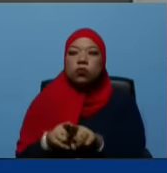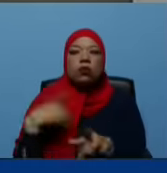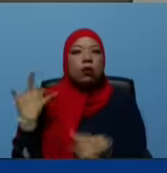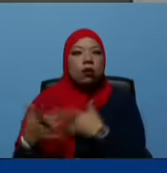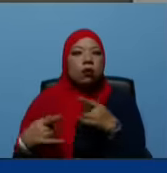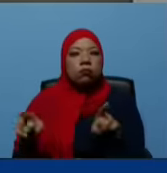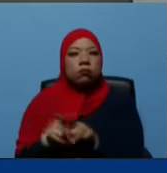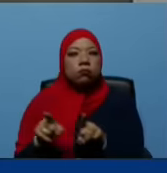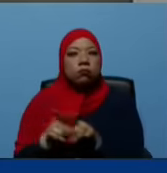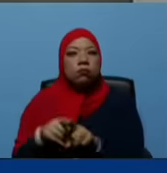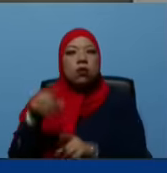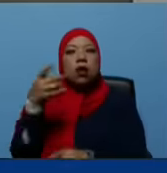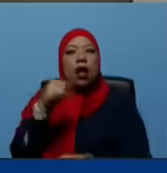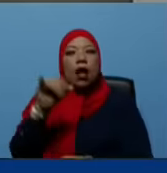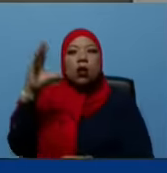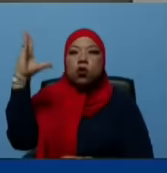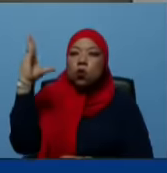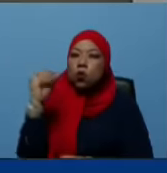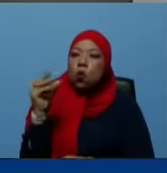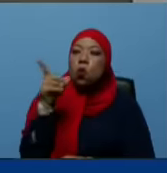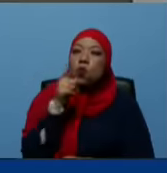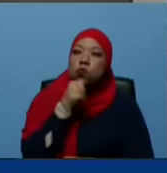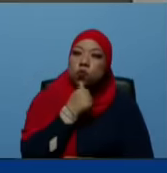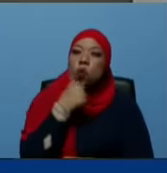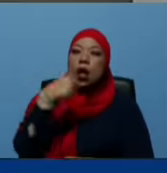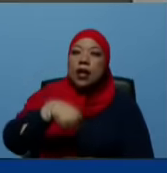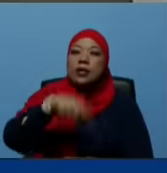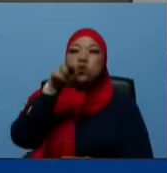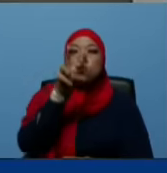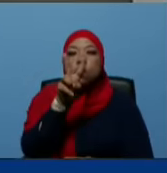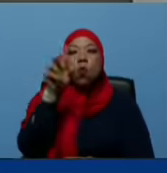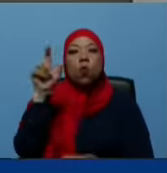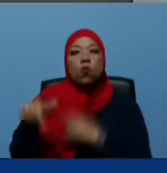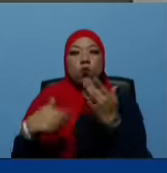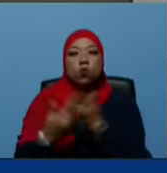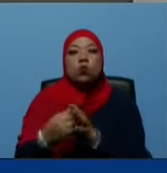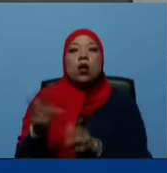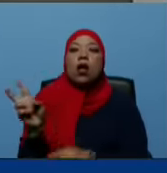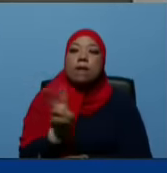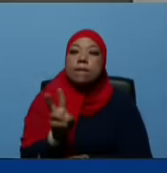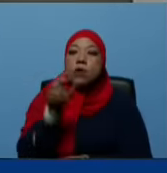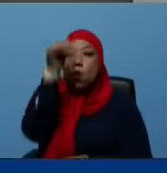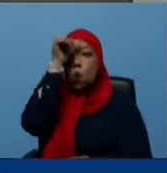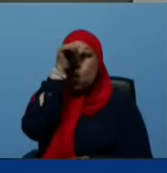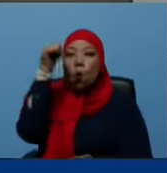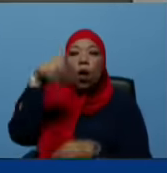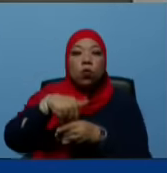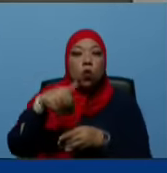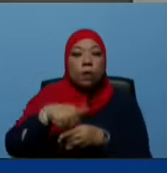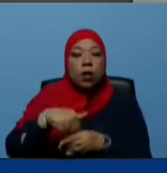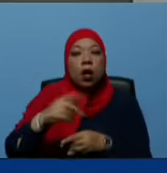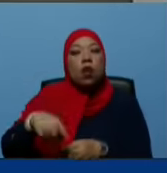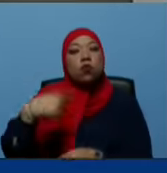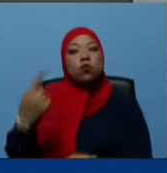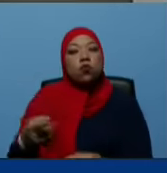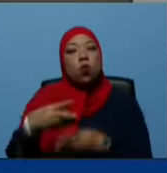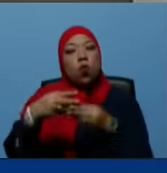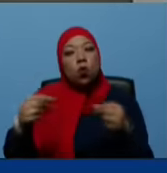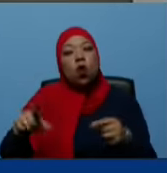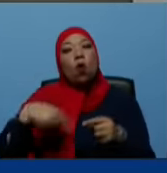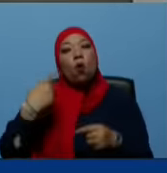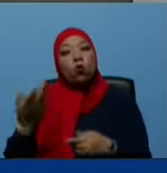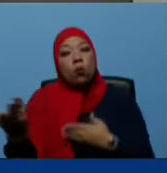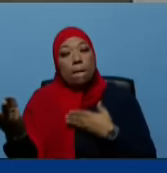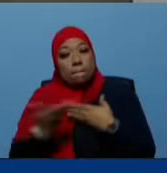de dejar sin luz ese domingo, día de elecciones, al país. Y luego disipamos otro